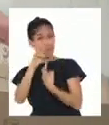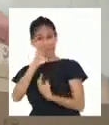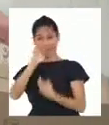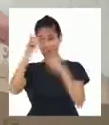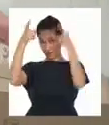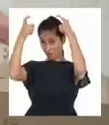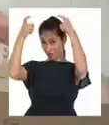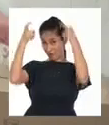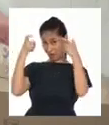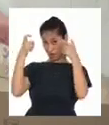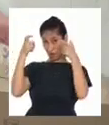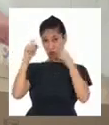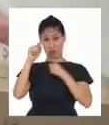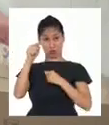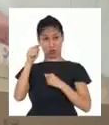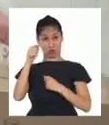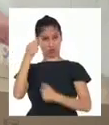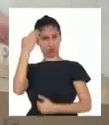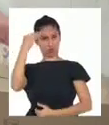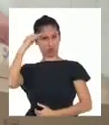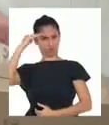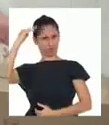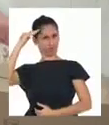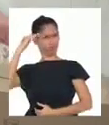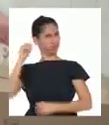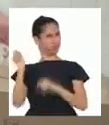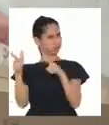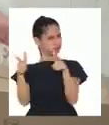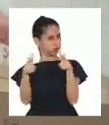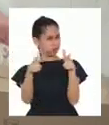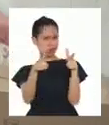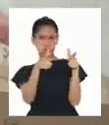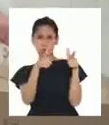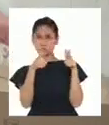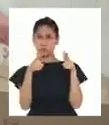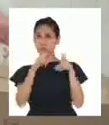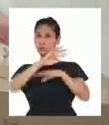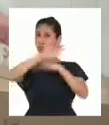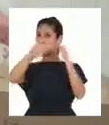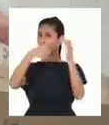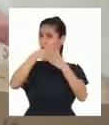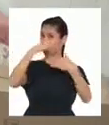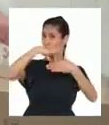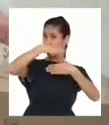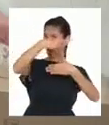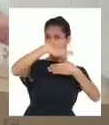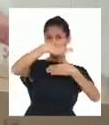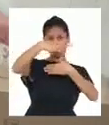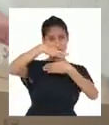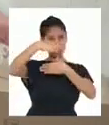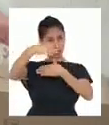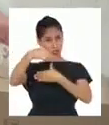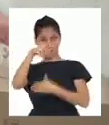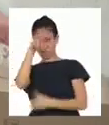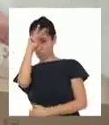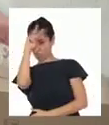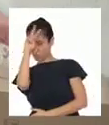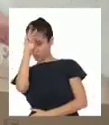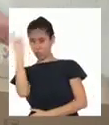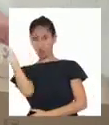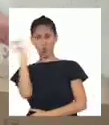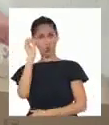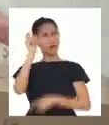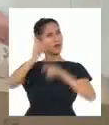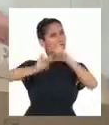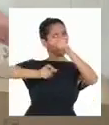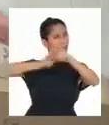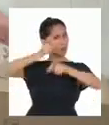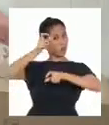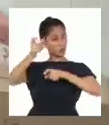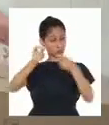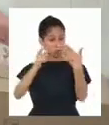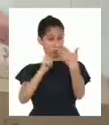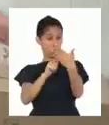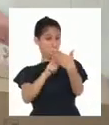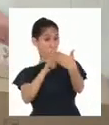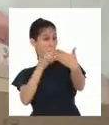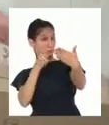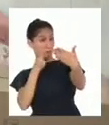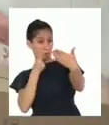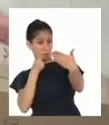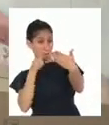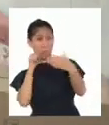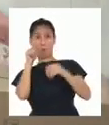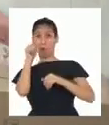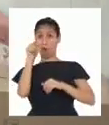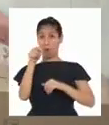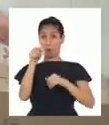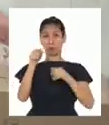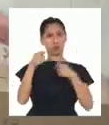capitán general de las provincias del Perú, o a la persona o personas a cuyo cargo fuere